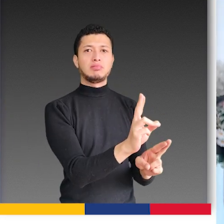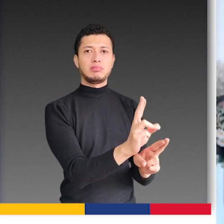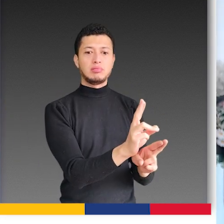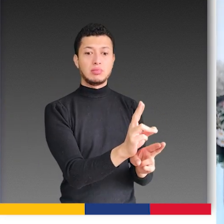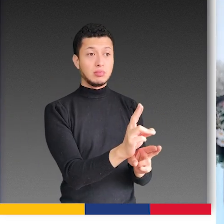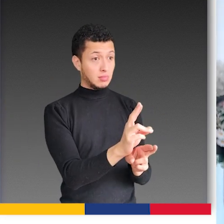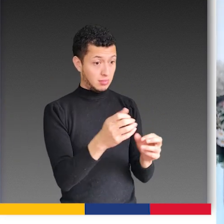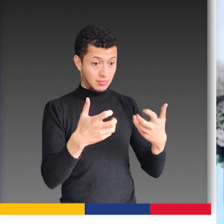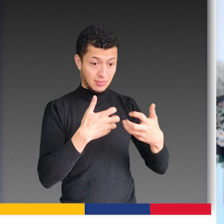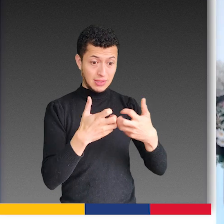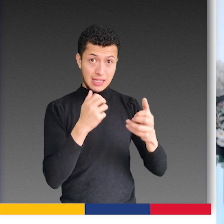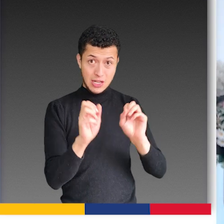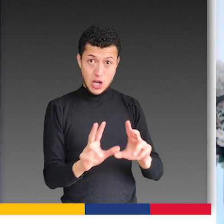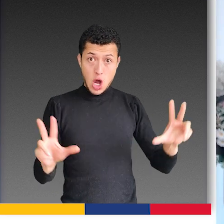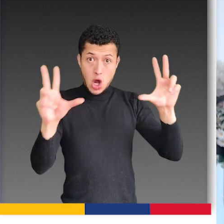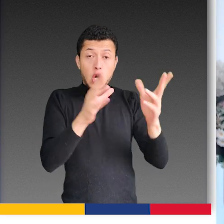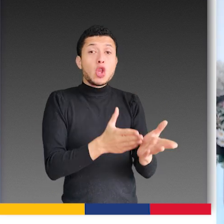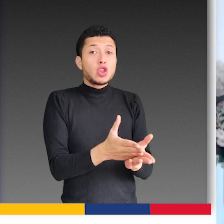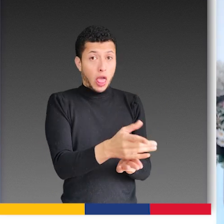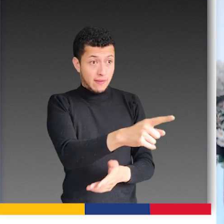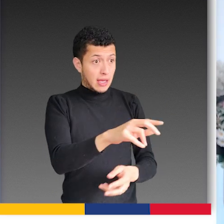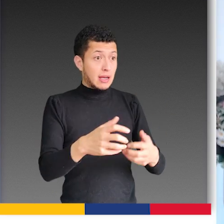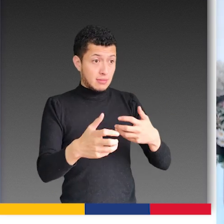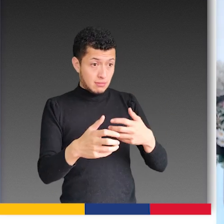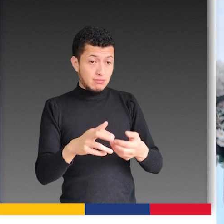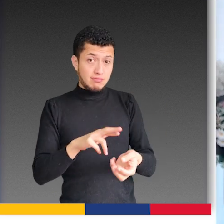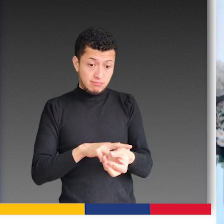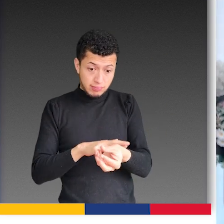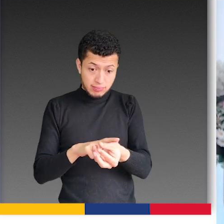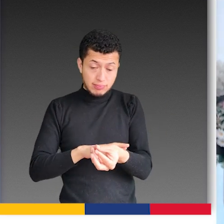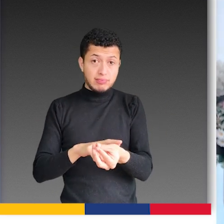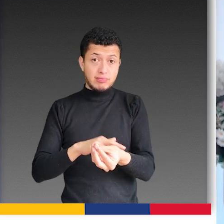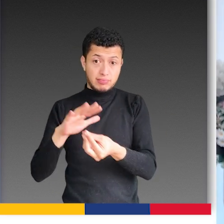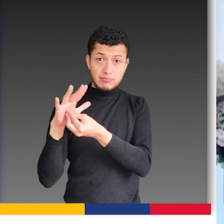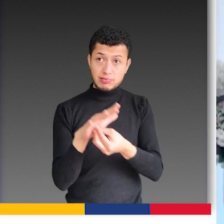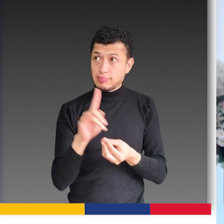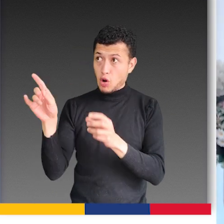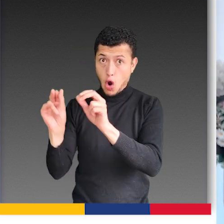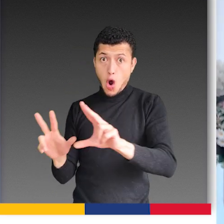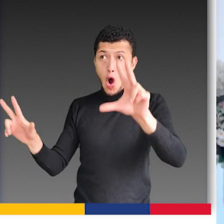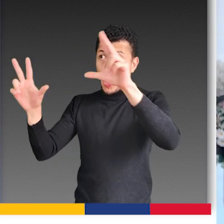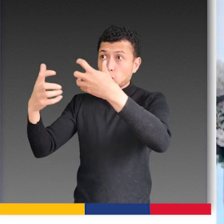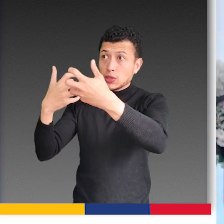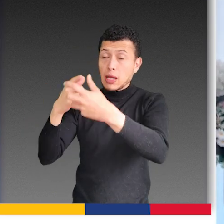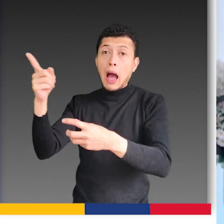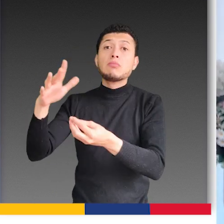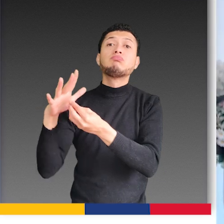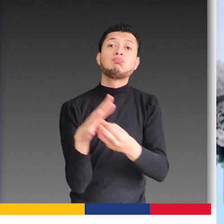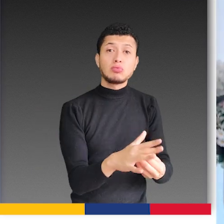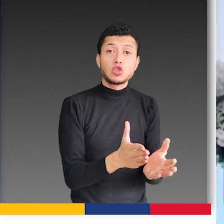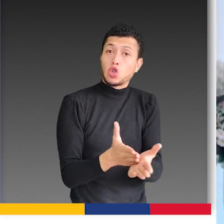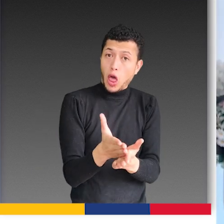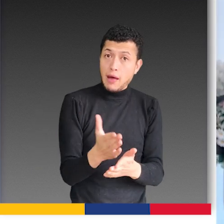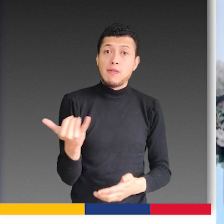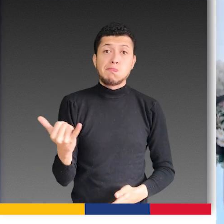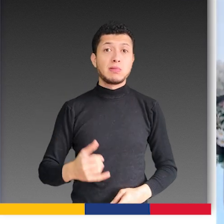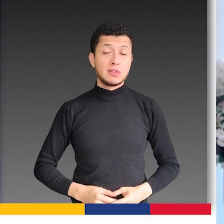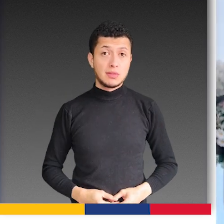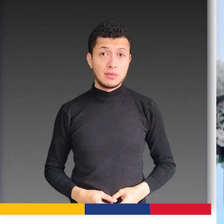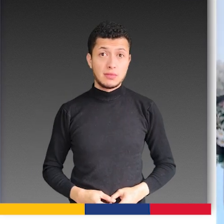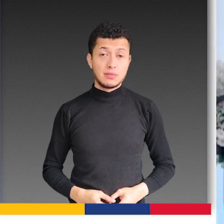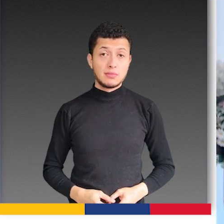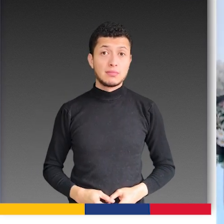a los afrodescendientes como pueblos. El sistema de Naciones Unidas sigue siendo racista, sigue